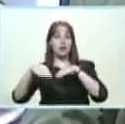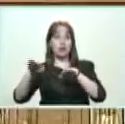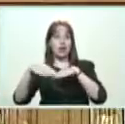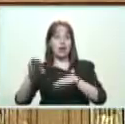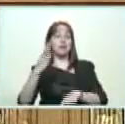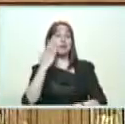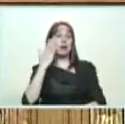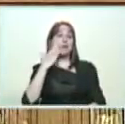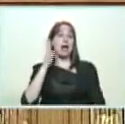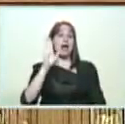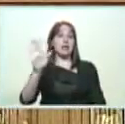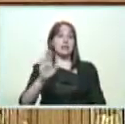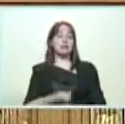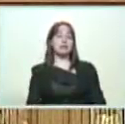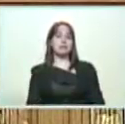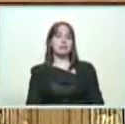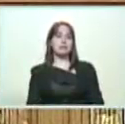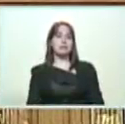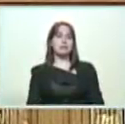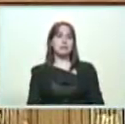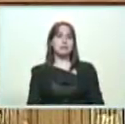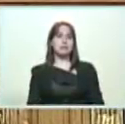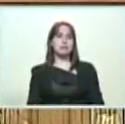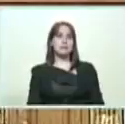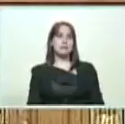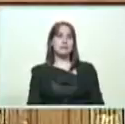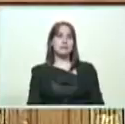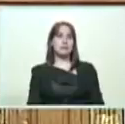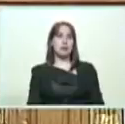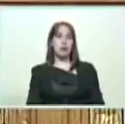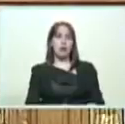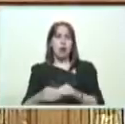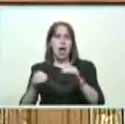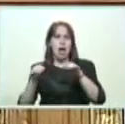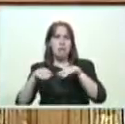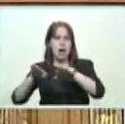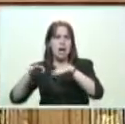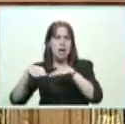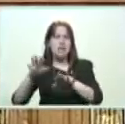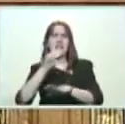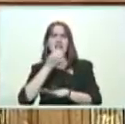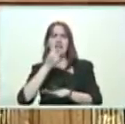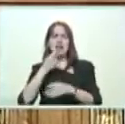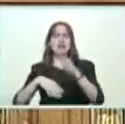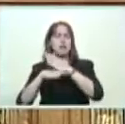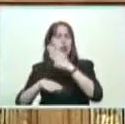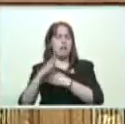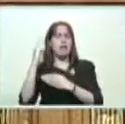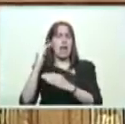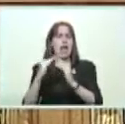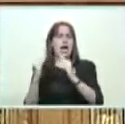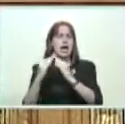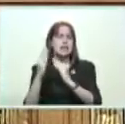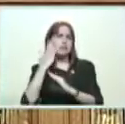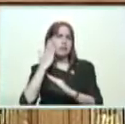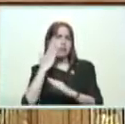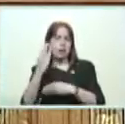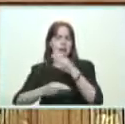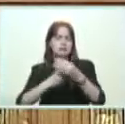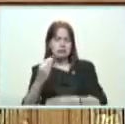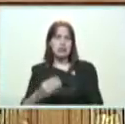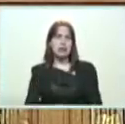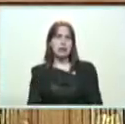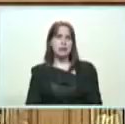madre también, mi querida madre. Con una maquinita verde que todavía está en la casa. Con esa maquinita